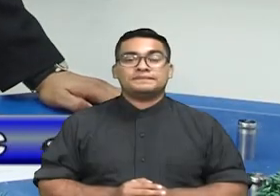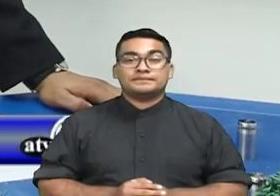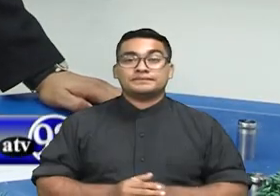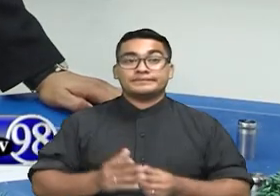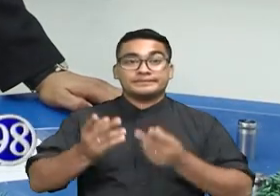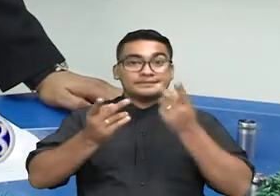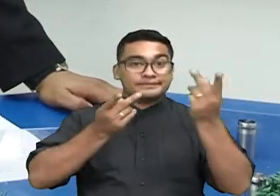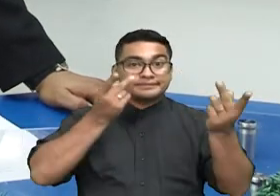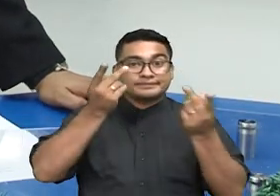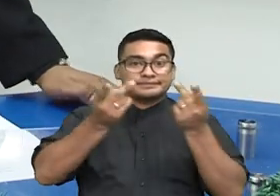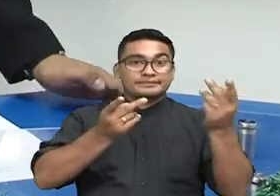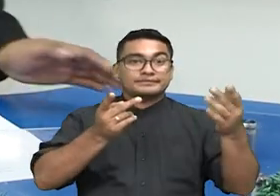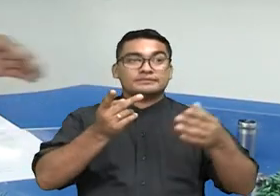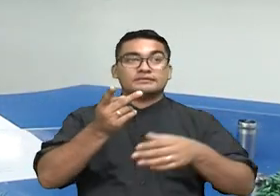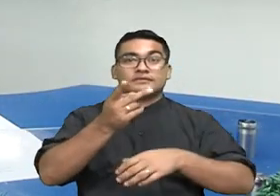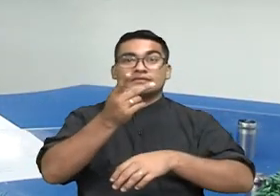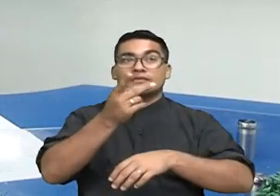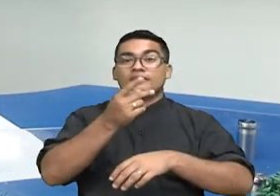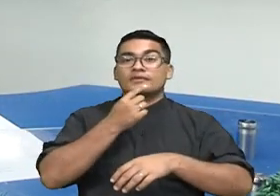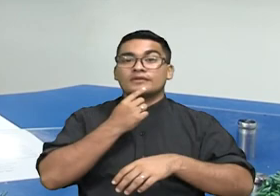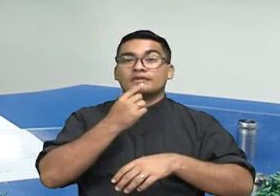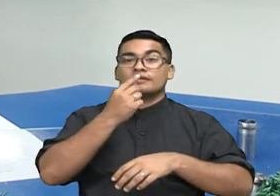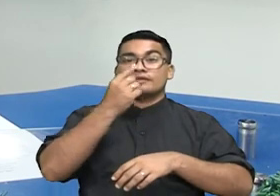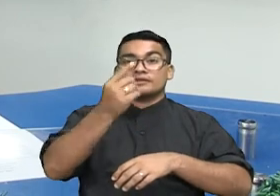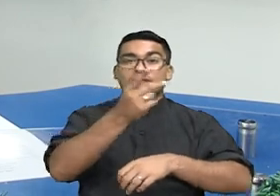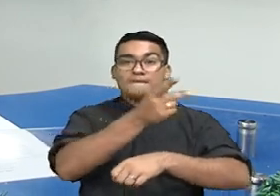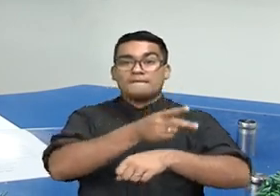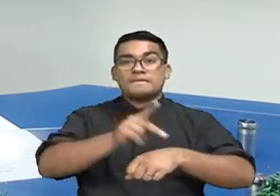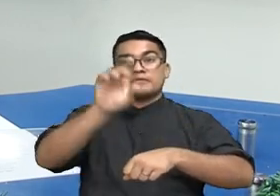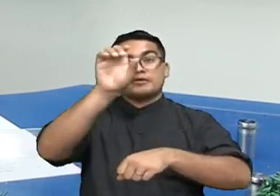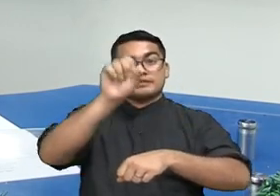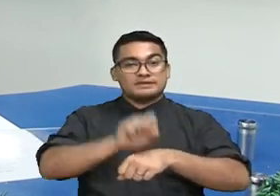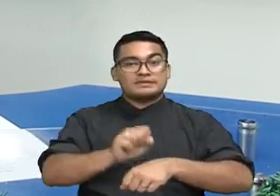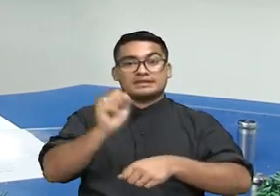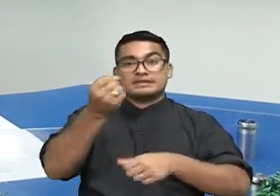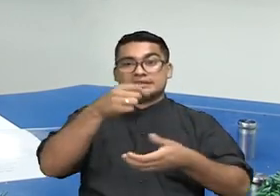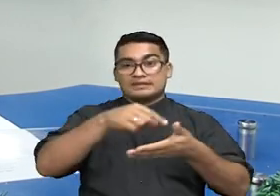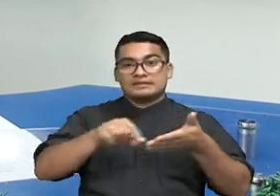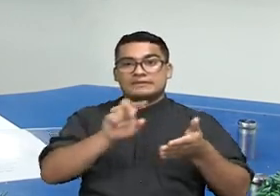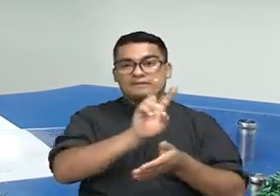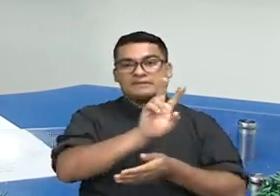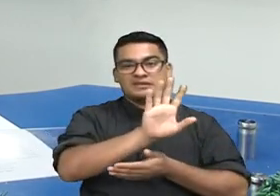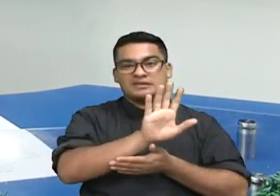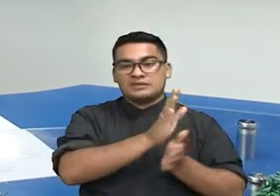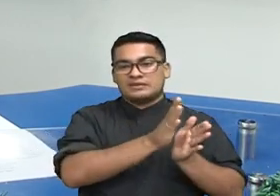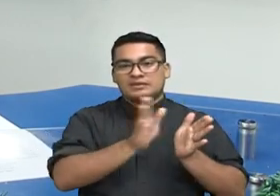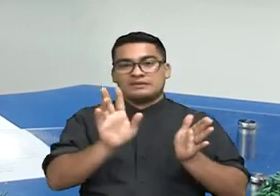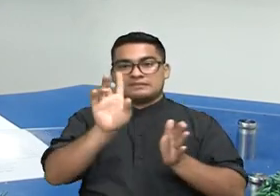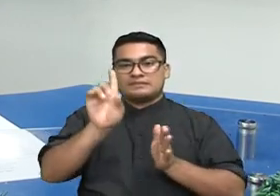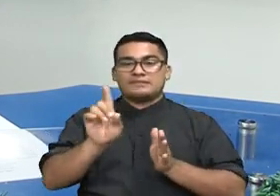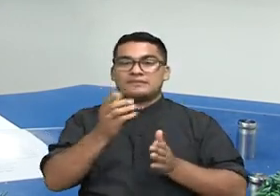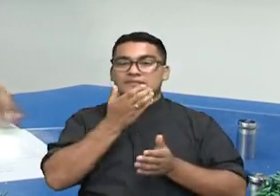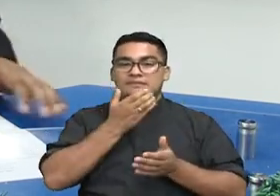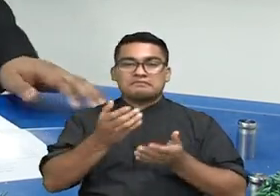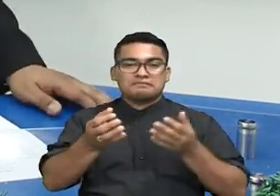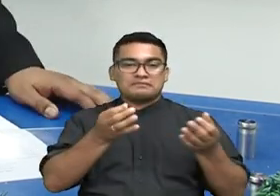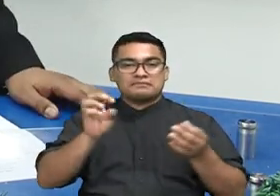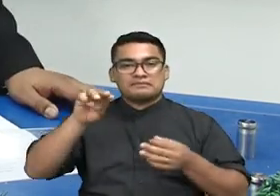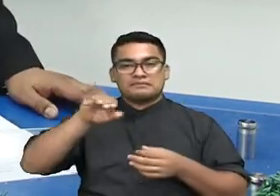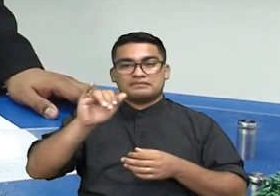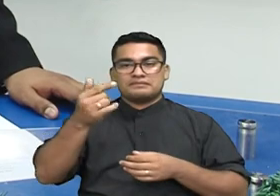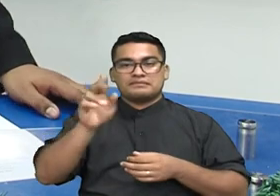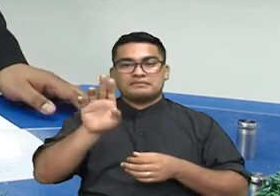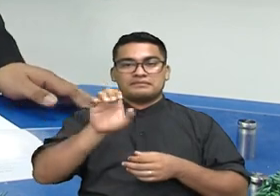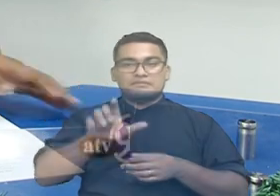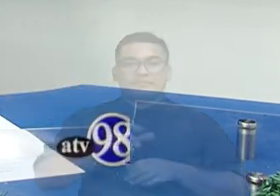Las visitas al mayor puerto turístico de Nicaragua rompieron récord en la semana del 25 al 1 de diciembre. Miguel Carranza Mena nos brinda